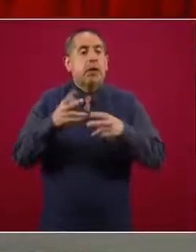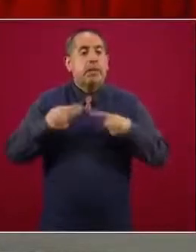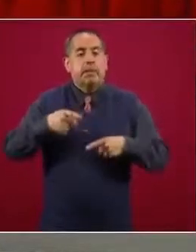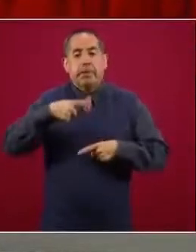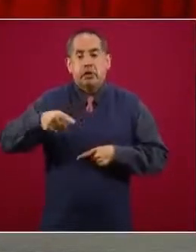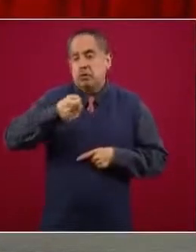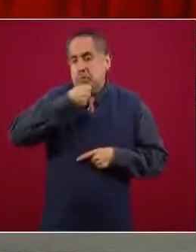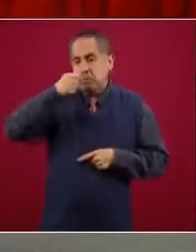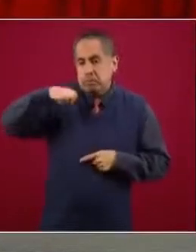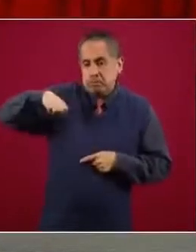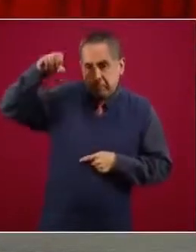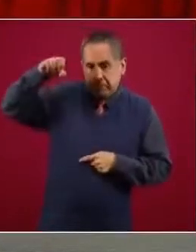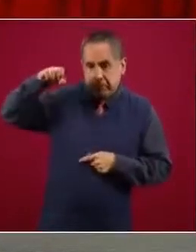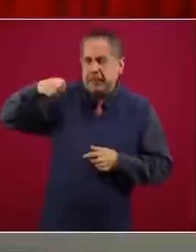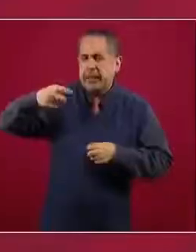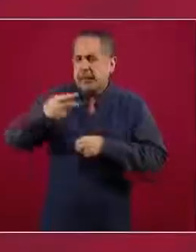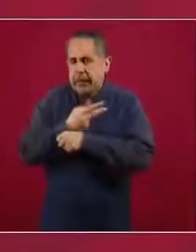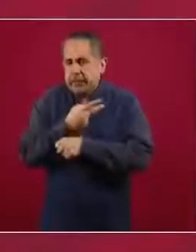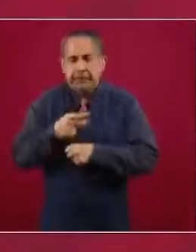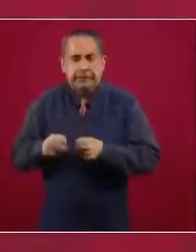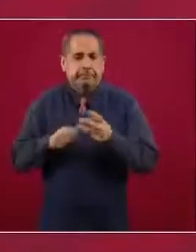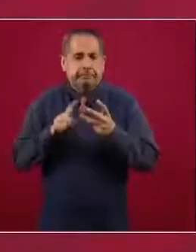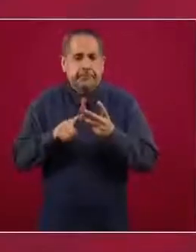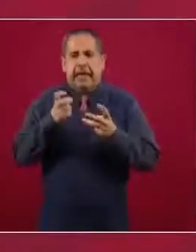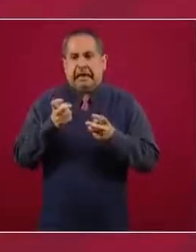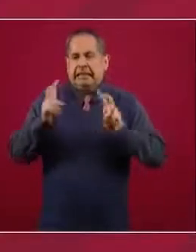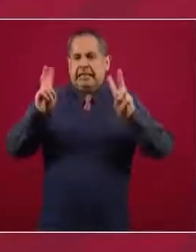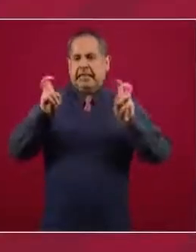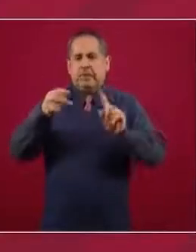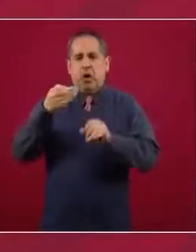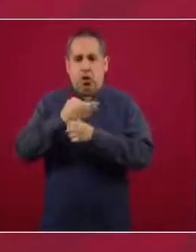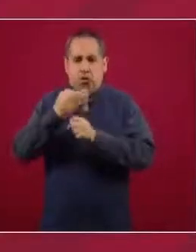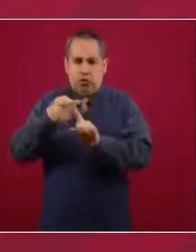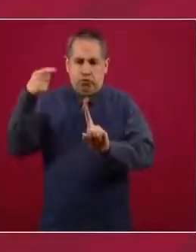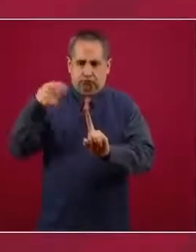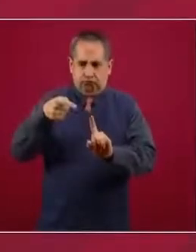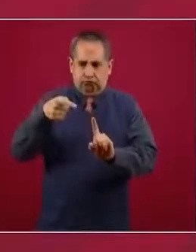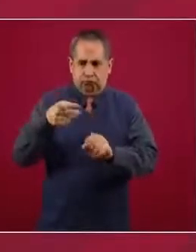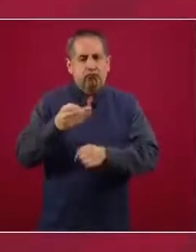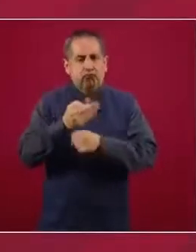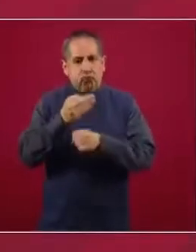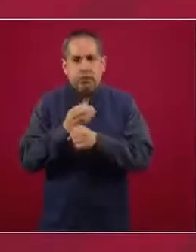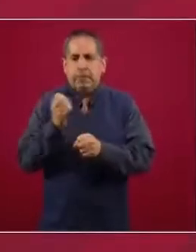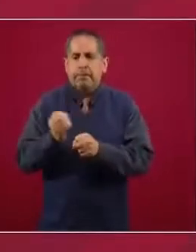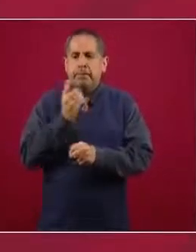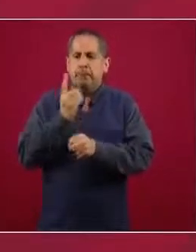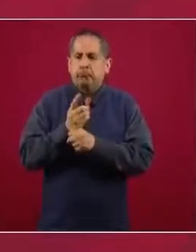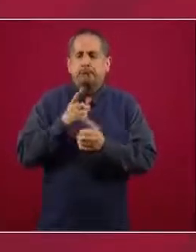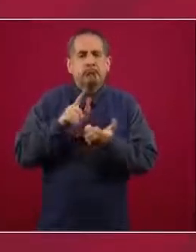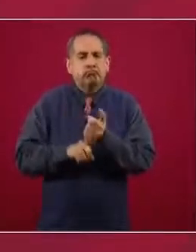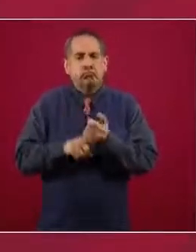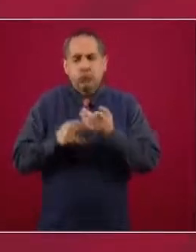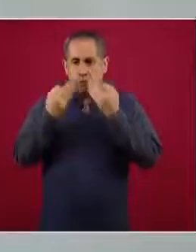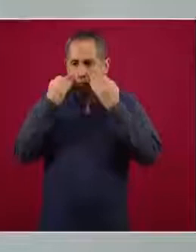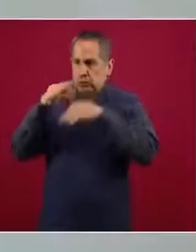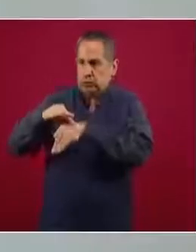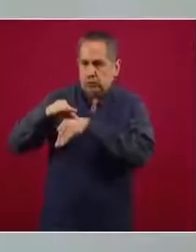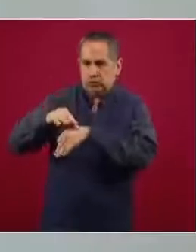personas adultas mayores. Y este es el tema que vamos a tratar. Hoy vamos a tener la oportunidad de un